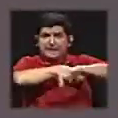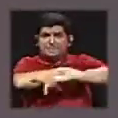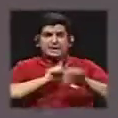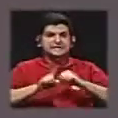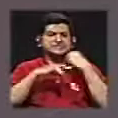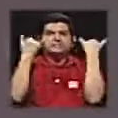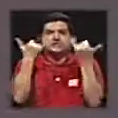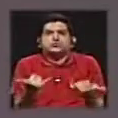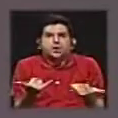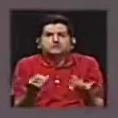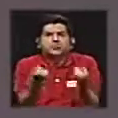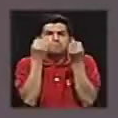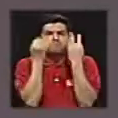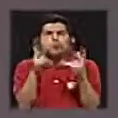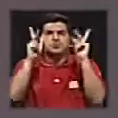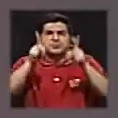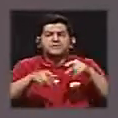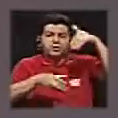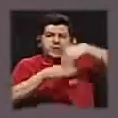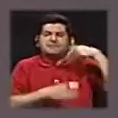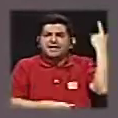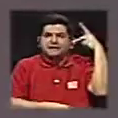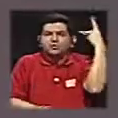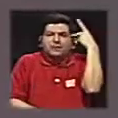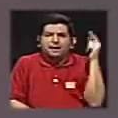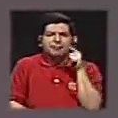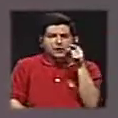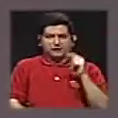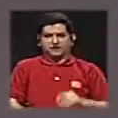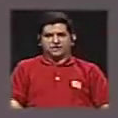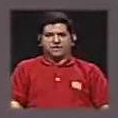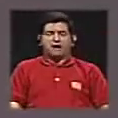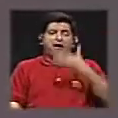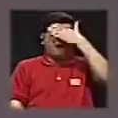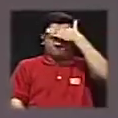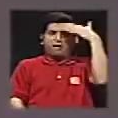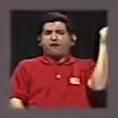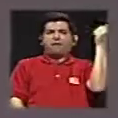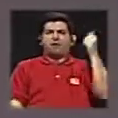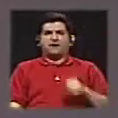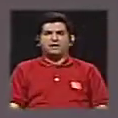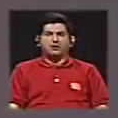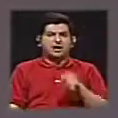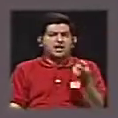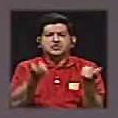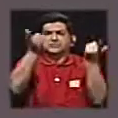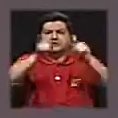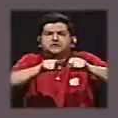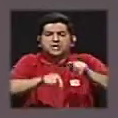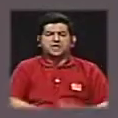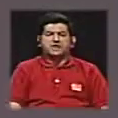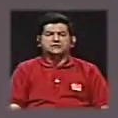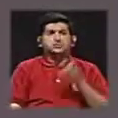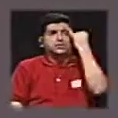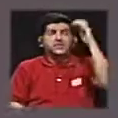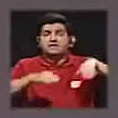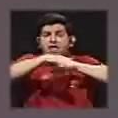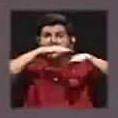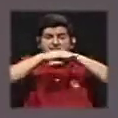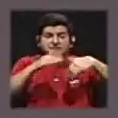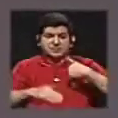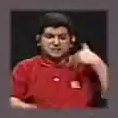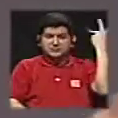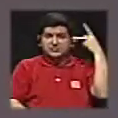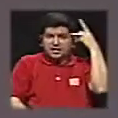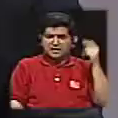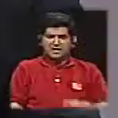está porque muchos que se metieron en política se olvidaron de los preceptos fundamentales de la